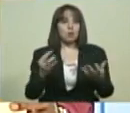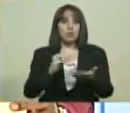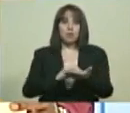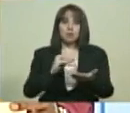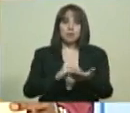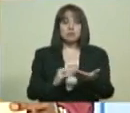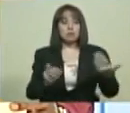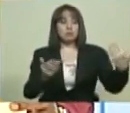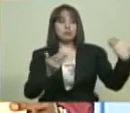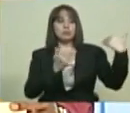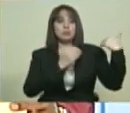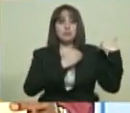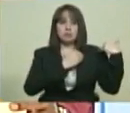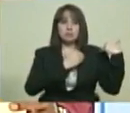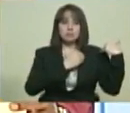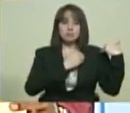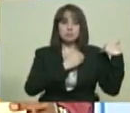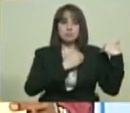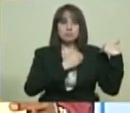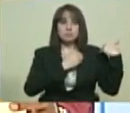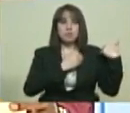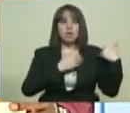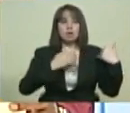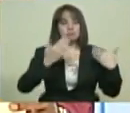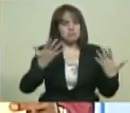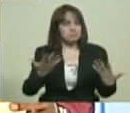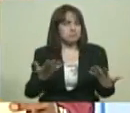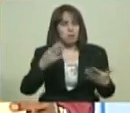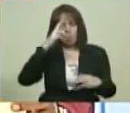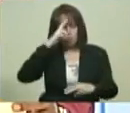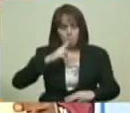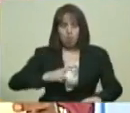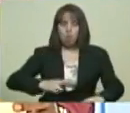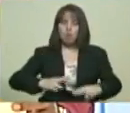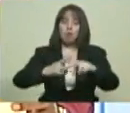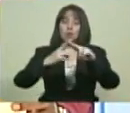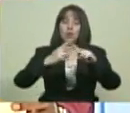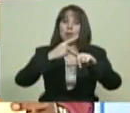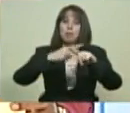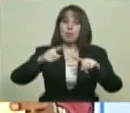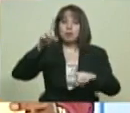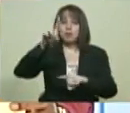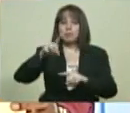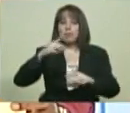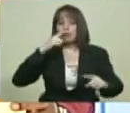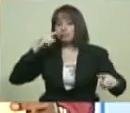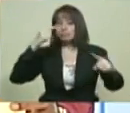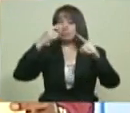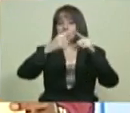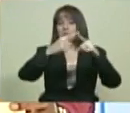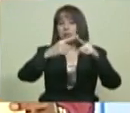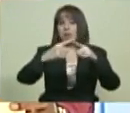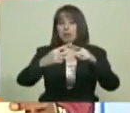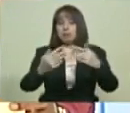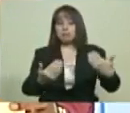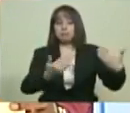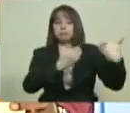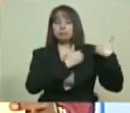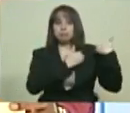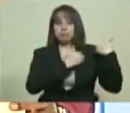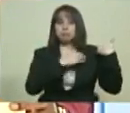responsabilidad, que es un honor, pero también es un desafío.